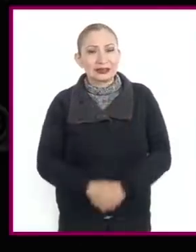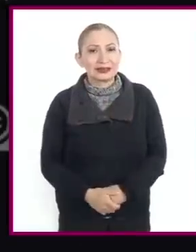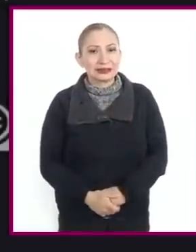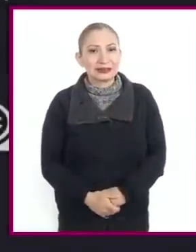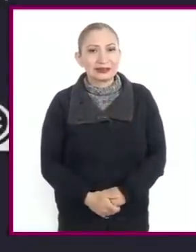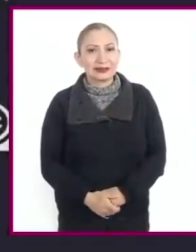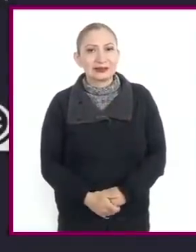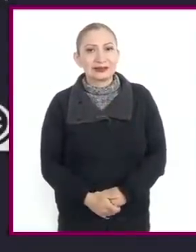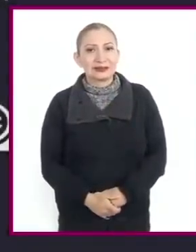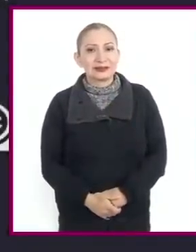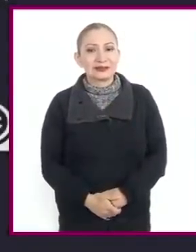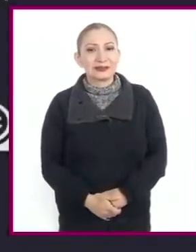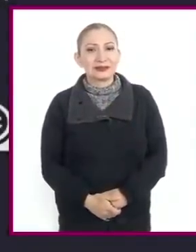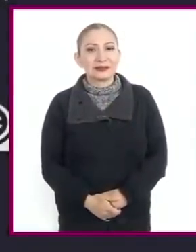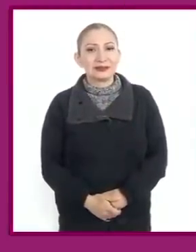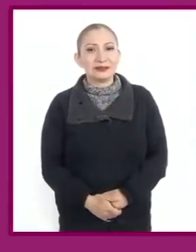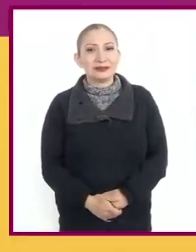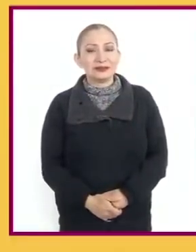profundamente.